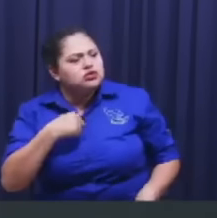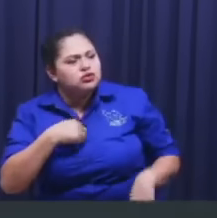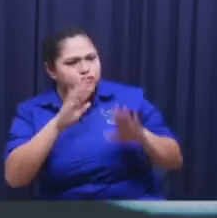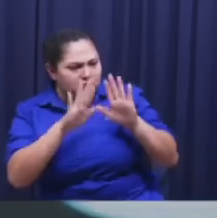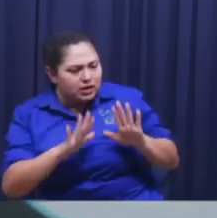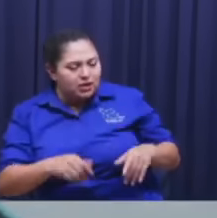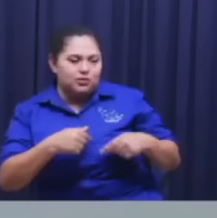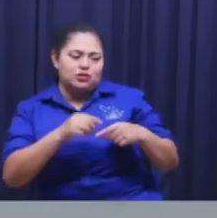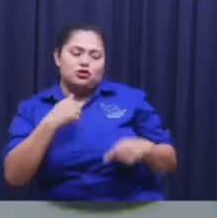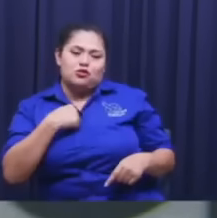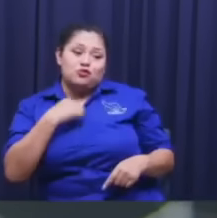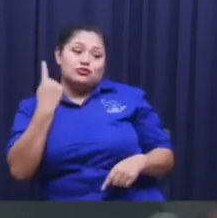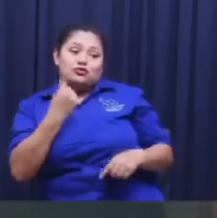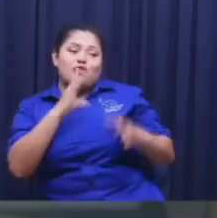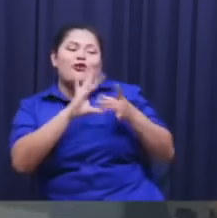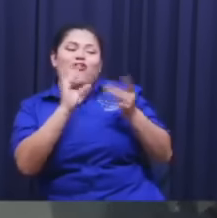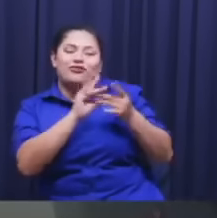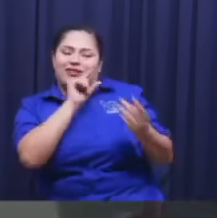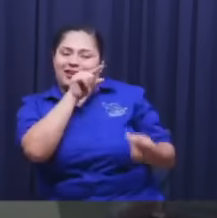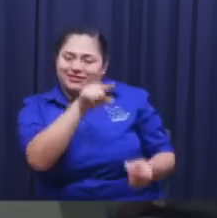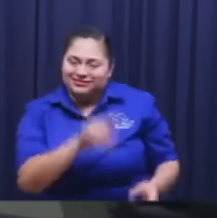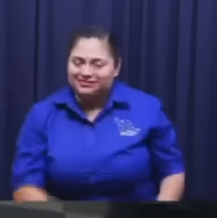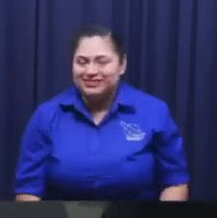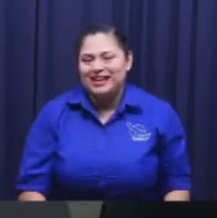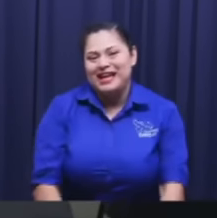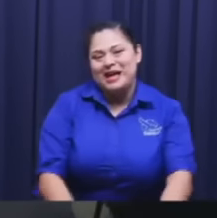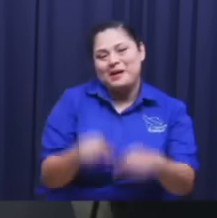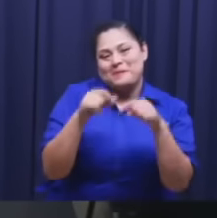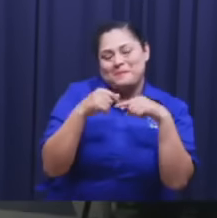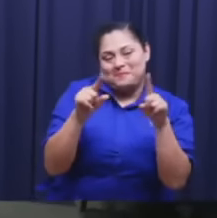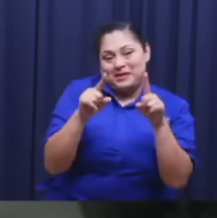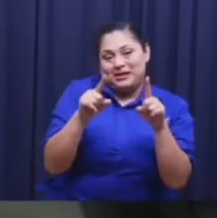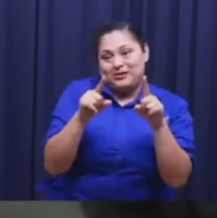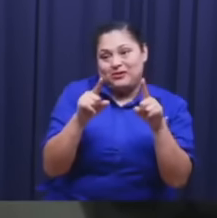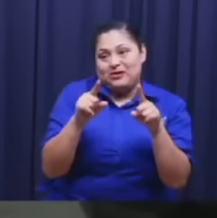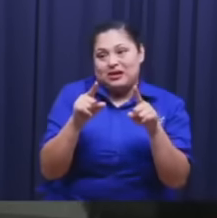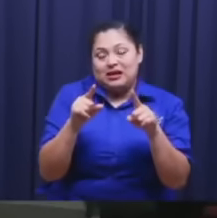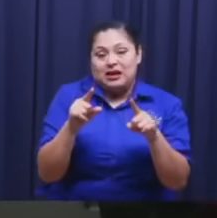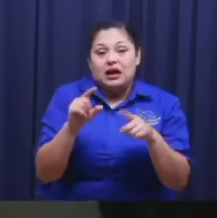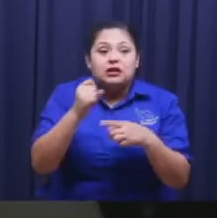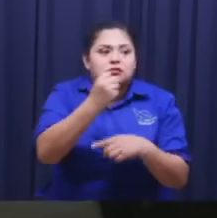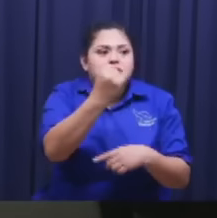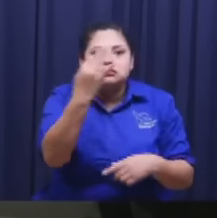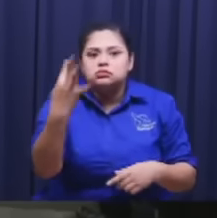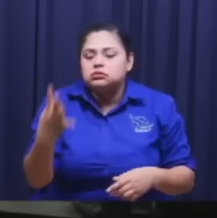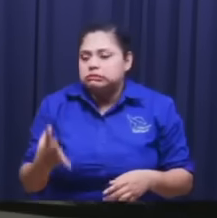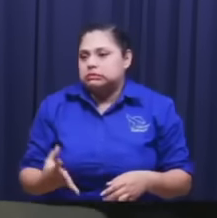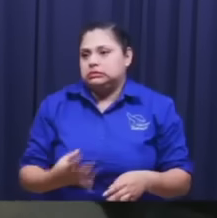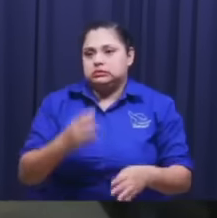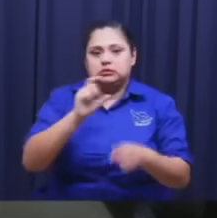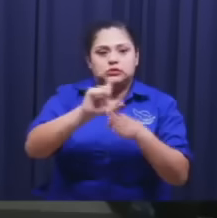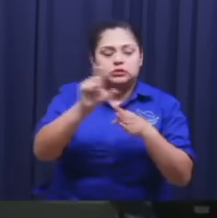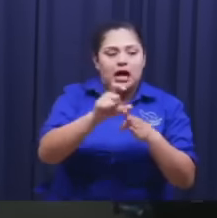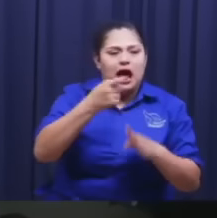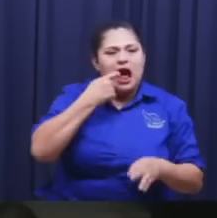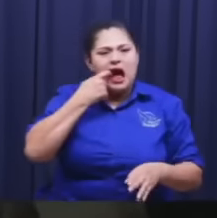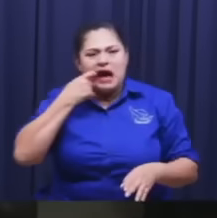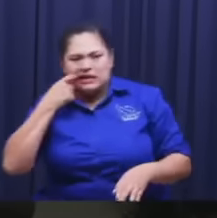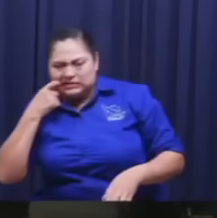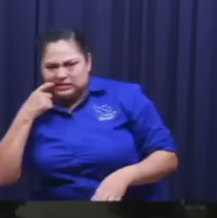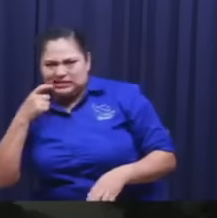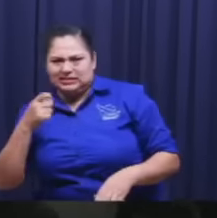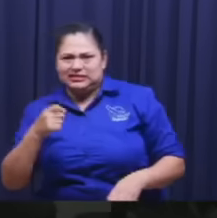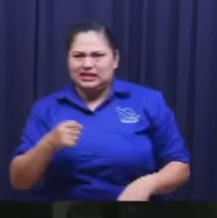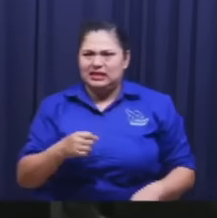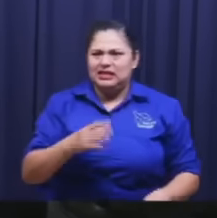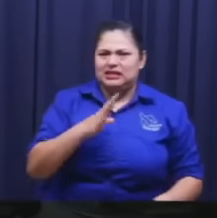solo le cuento, Entonces, esa es una ¿cuántas cosas de la tentación, tentaciones